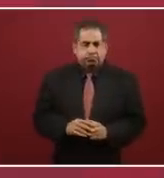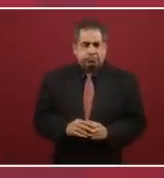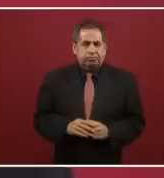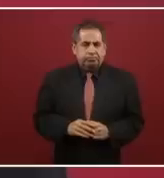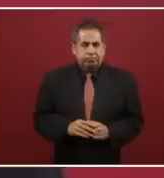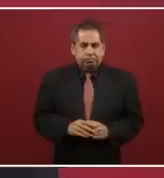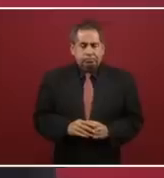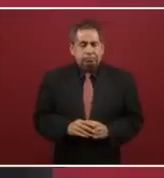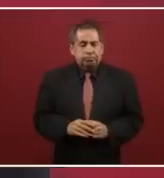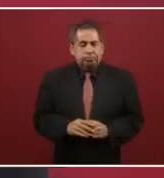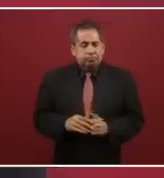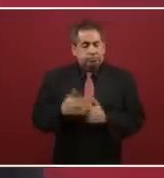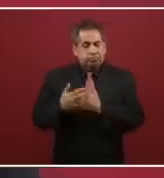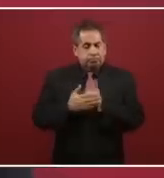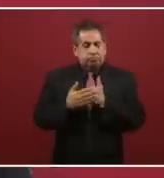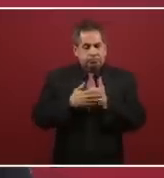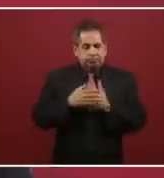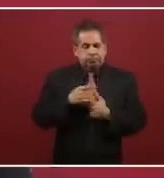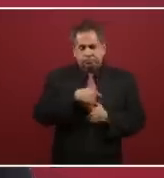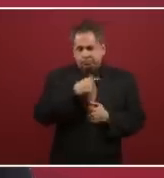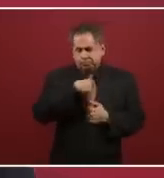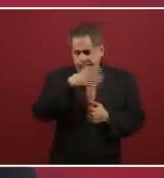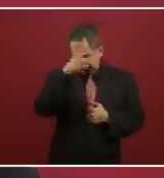se va a llegar a un acuerdo,